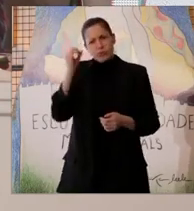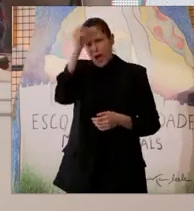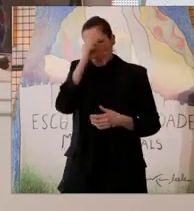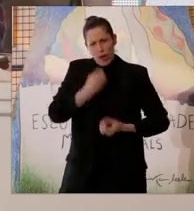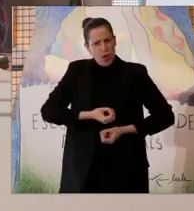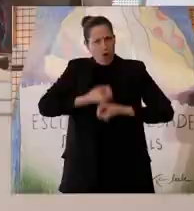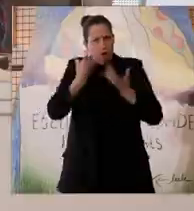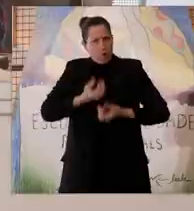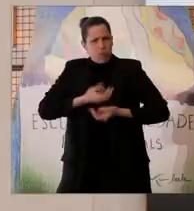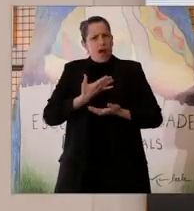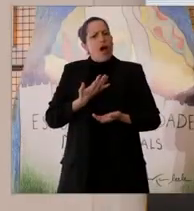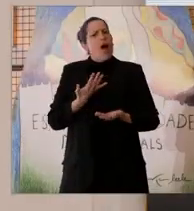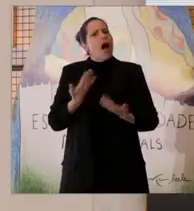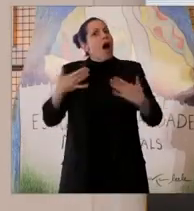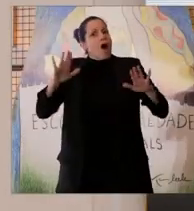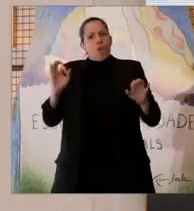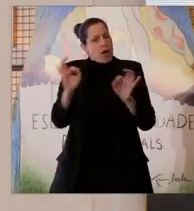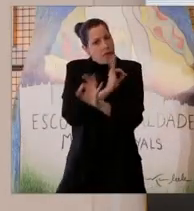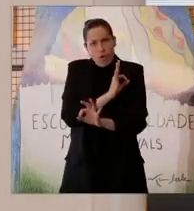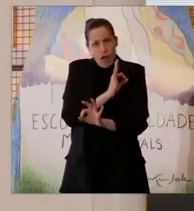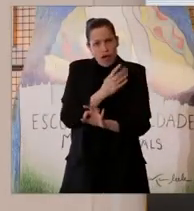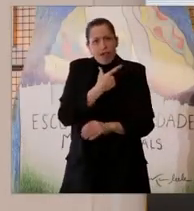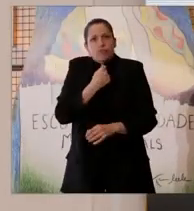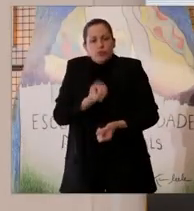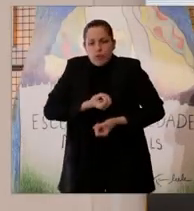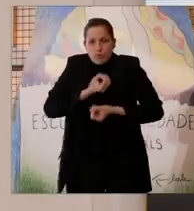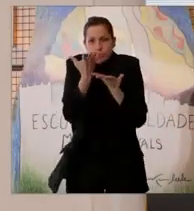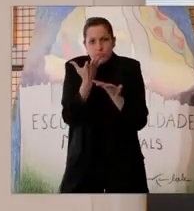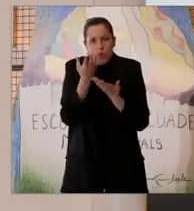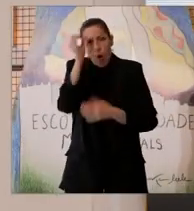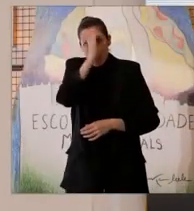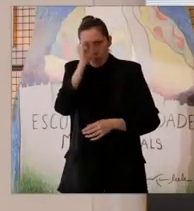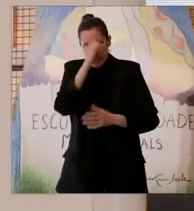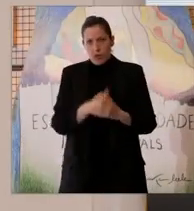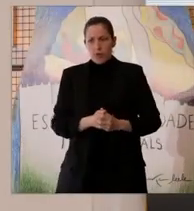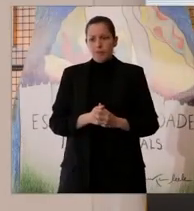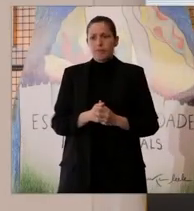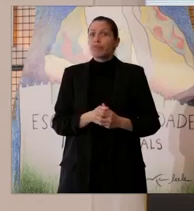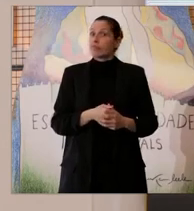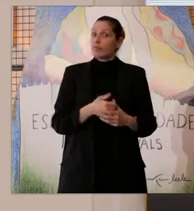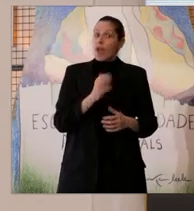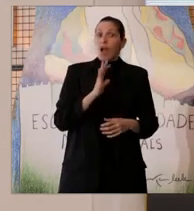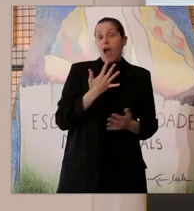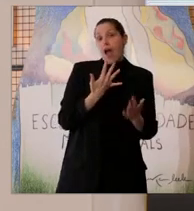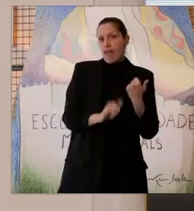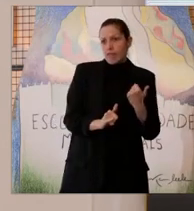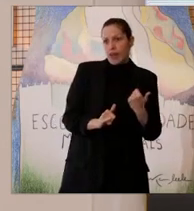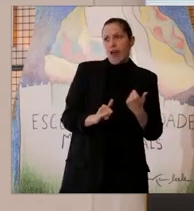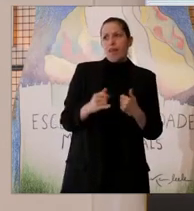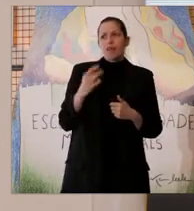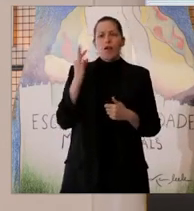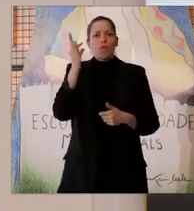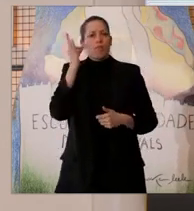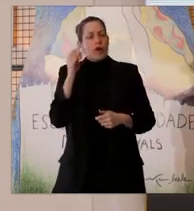una cosa que no tenemos en cuenta y es que cuando tú hablabas de que a las mujeres se nos exige el doble que a los hombres es que una mujer para llegar a un alto